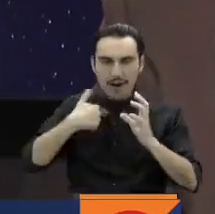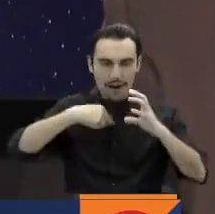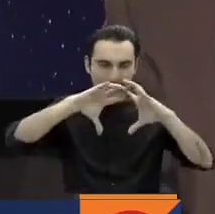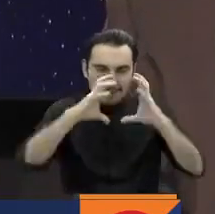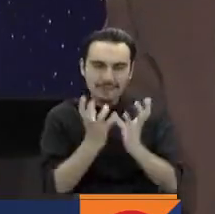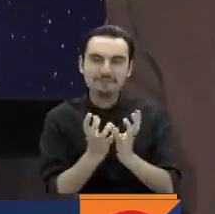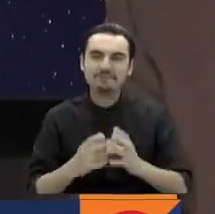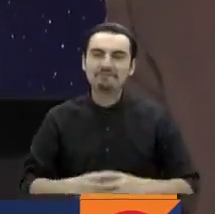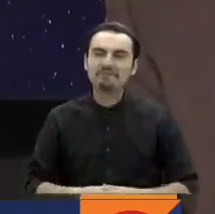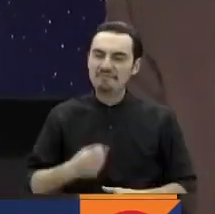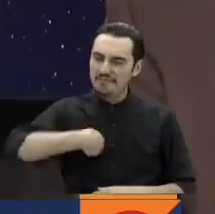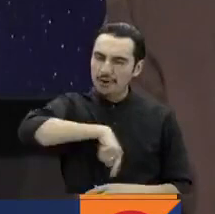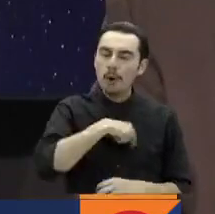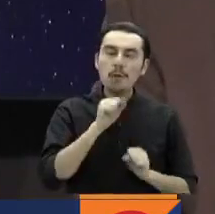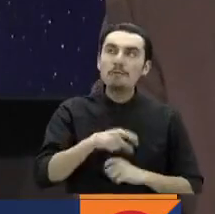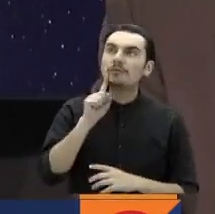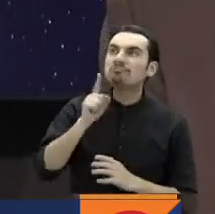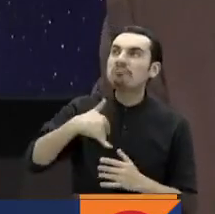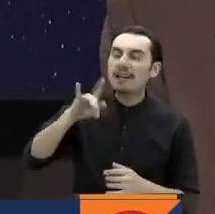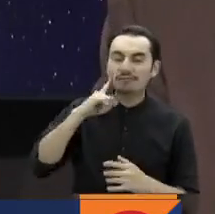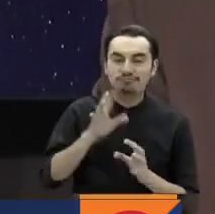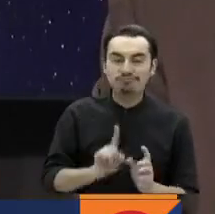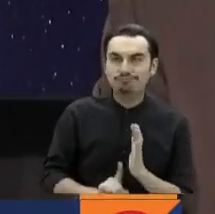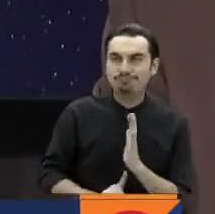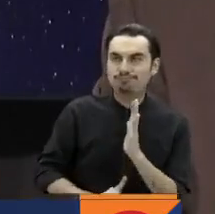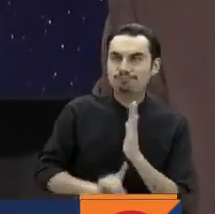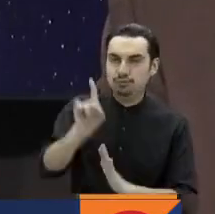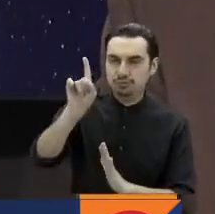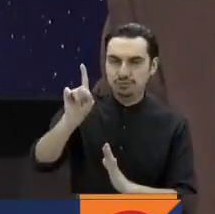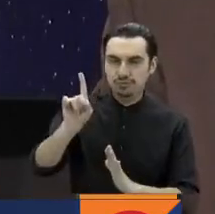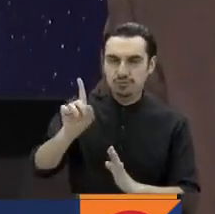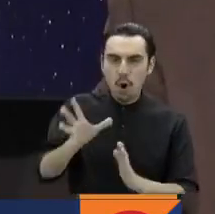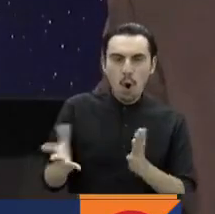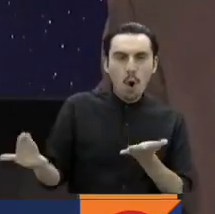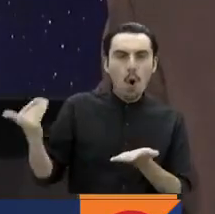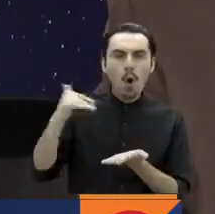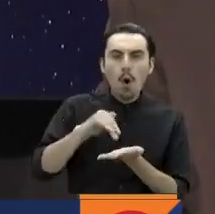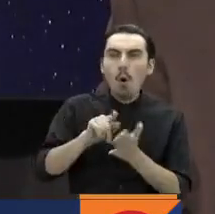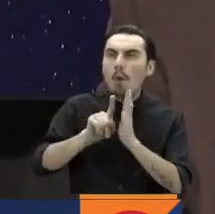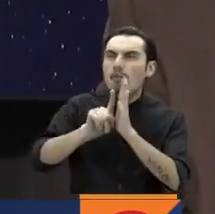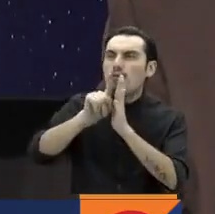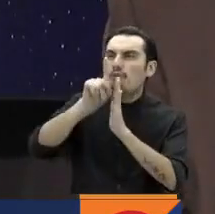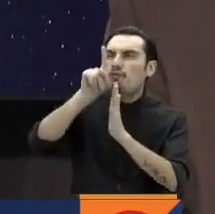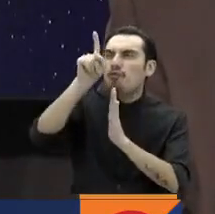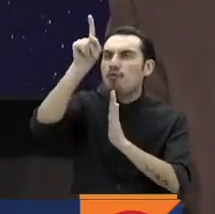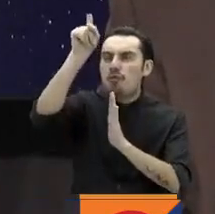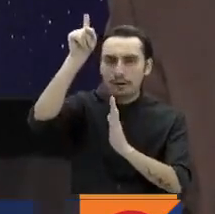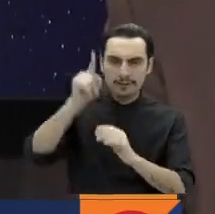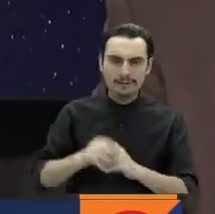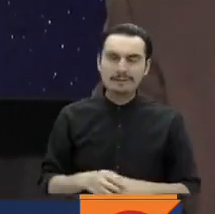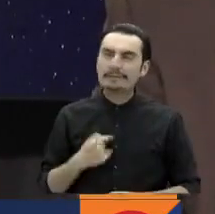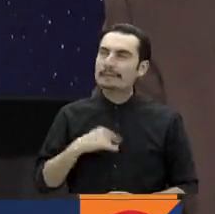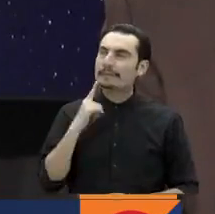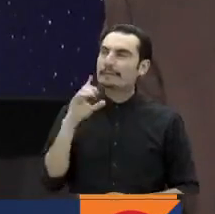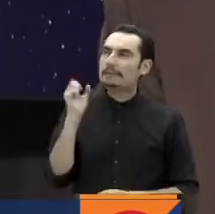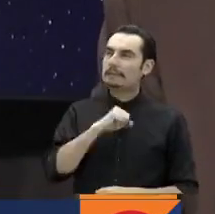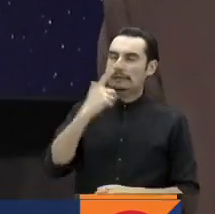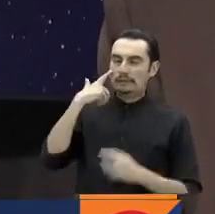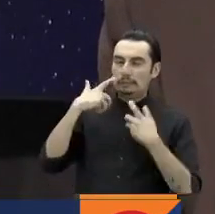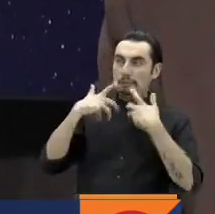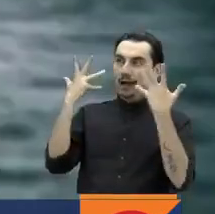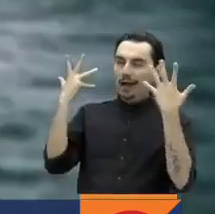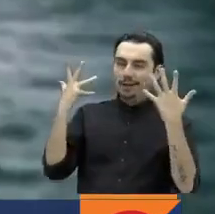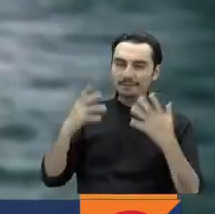Pudimos presenciar cómo el cohete más potente del mundo tomaba la Tierra por todos los bordes y se sacudía. Fue todo un espectáculo, todo